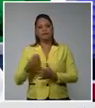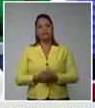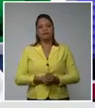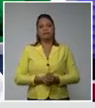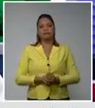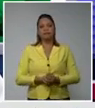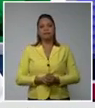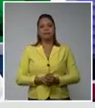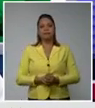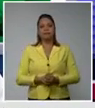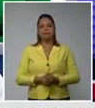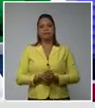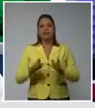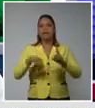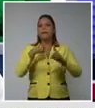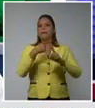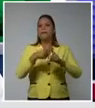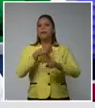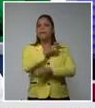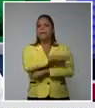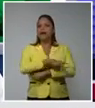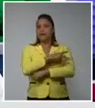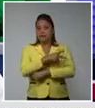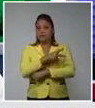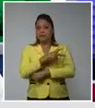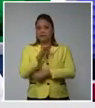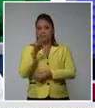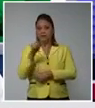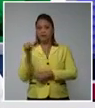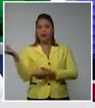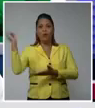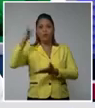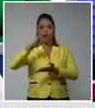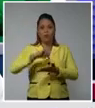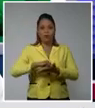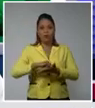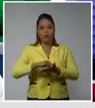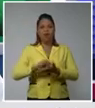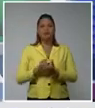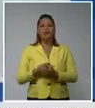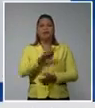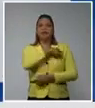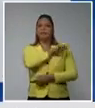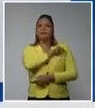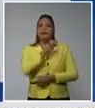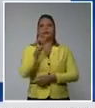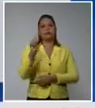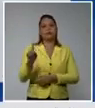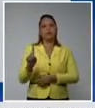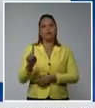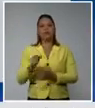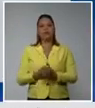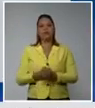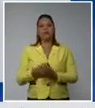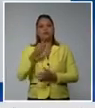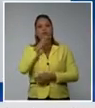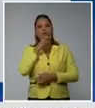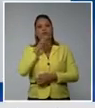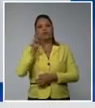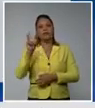Por países de procedencia, de España 1, de Rusia